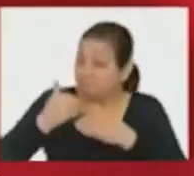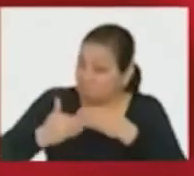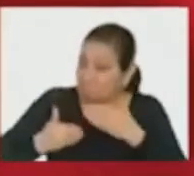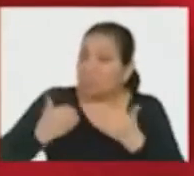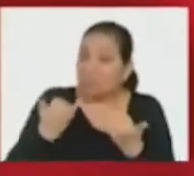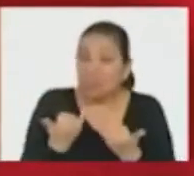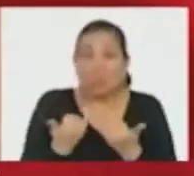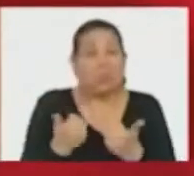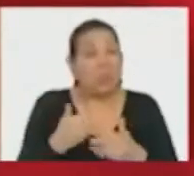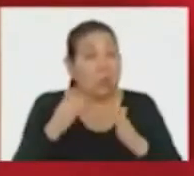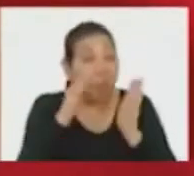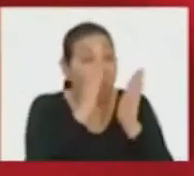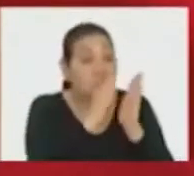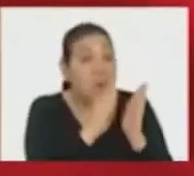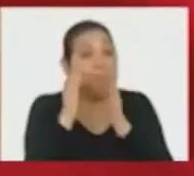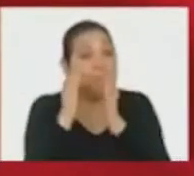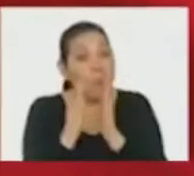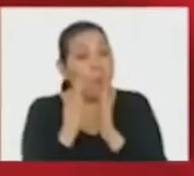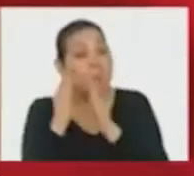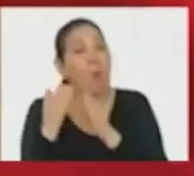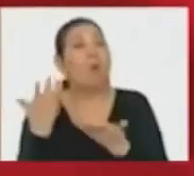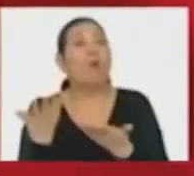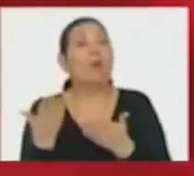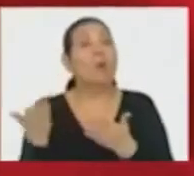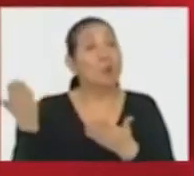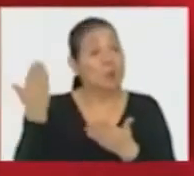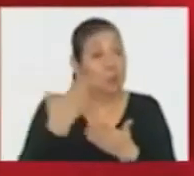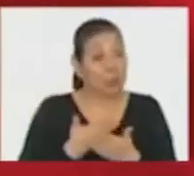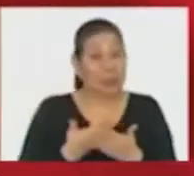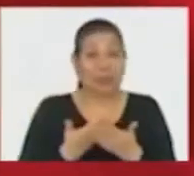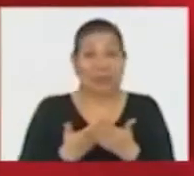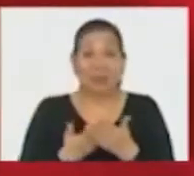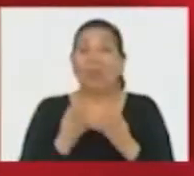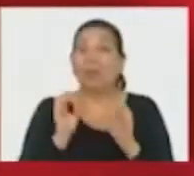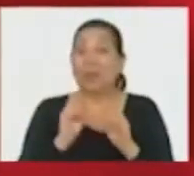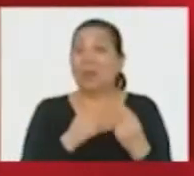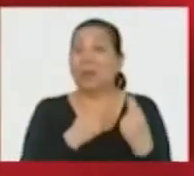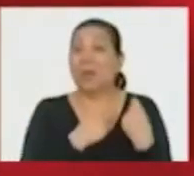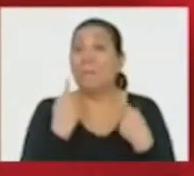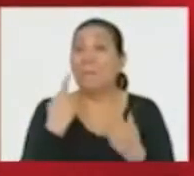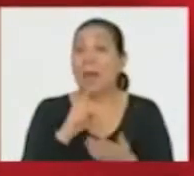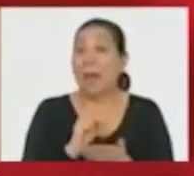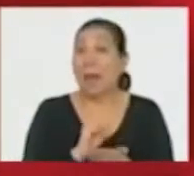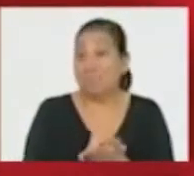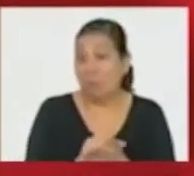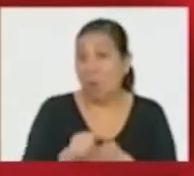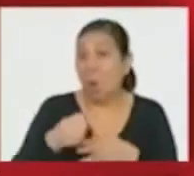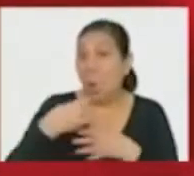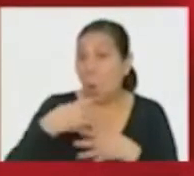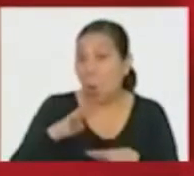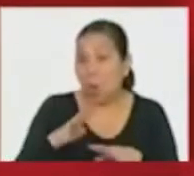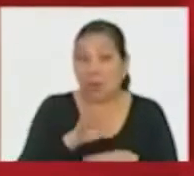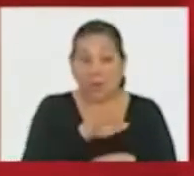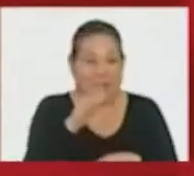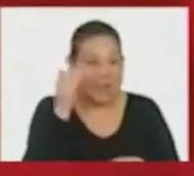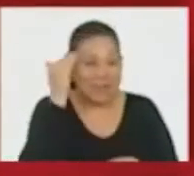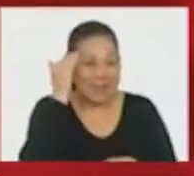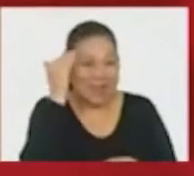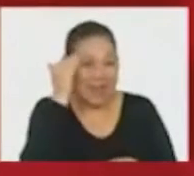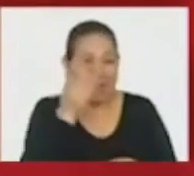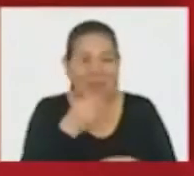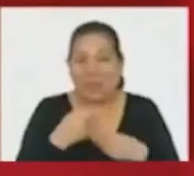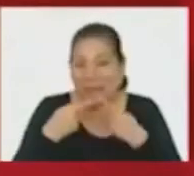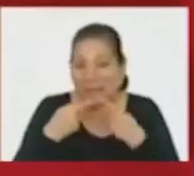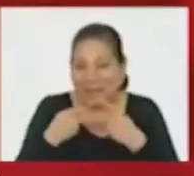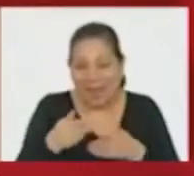este buen ritmo y nos llegan las dosis que están comprometidas para el mes de julio como ya se ha